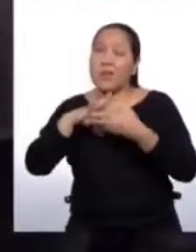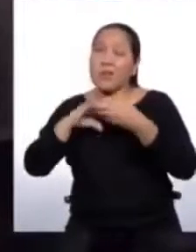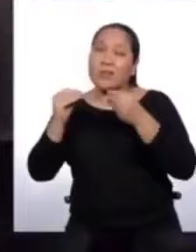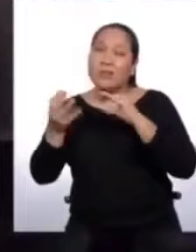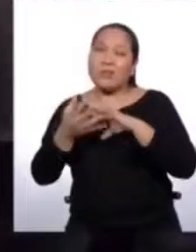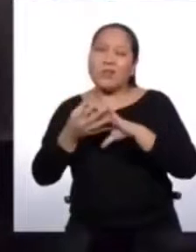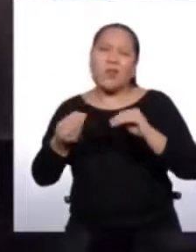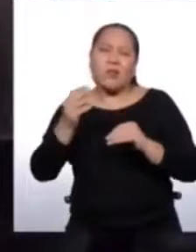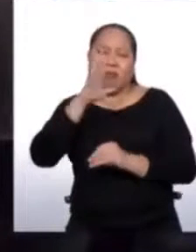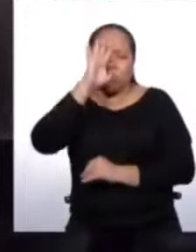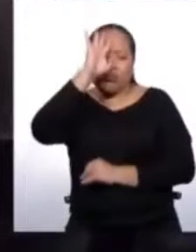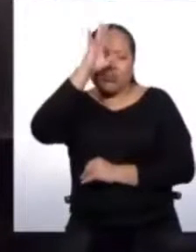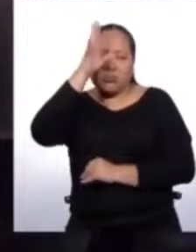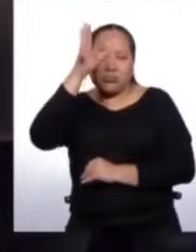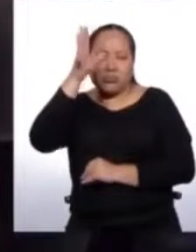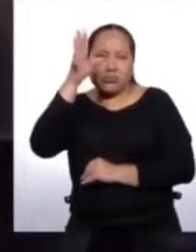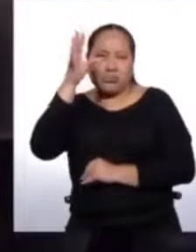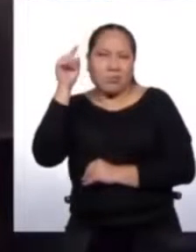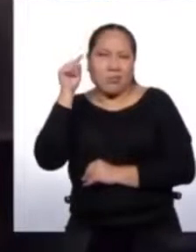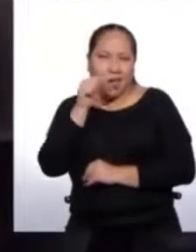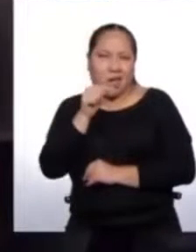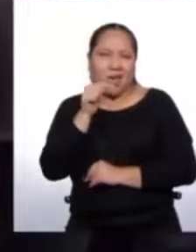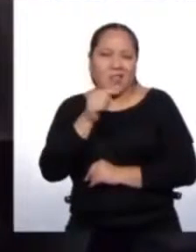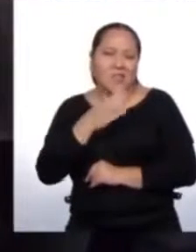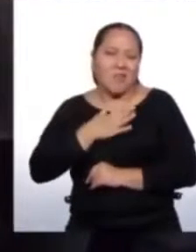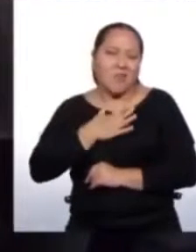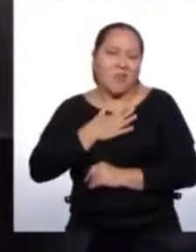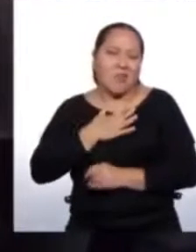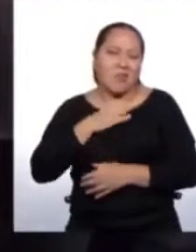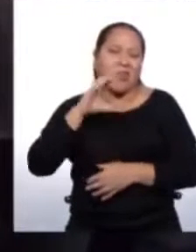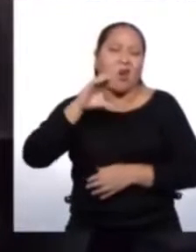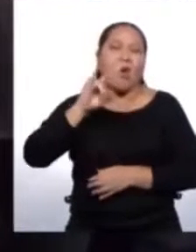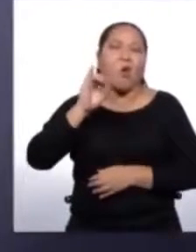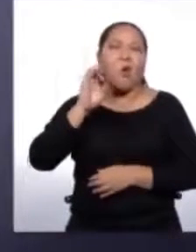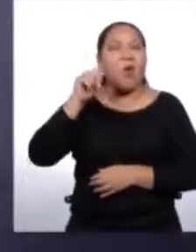de mi fantasía. A eso se reducen mis cuentos.